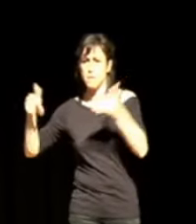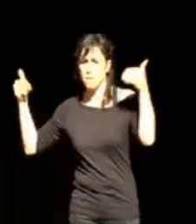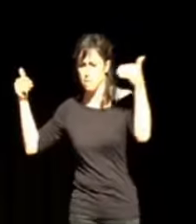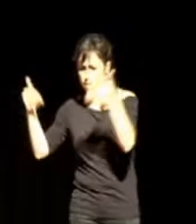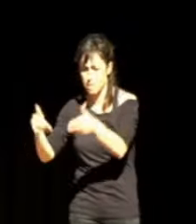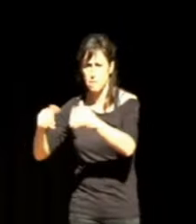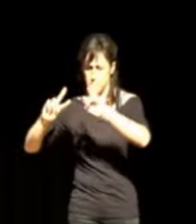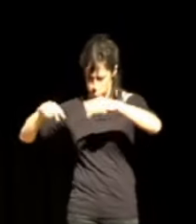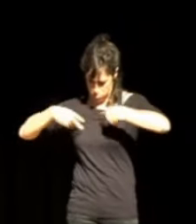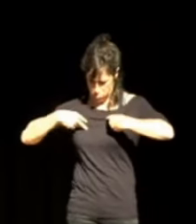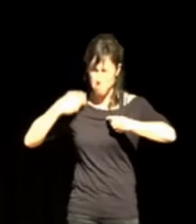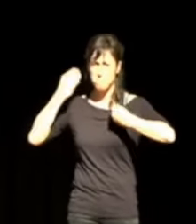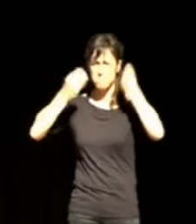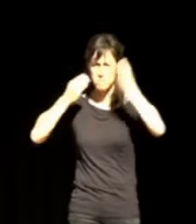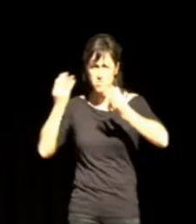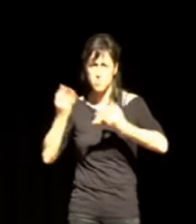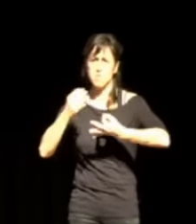me pasa?